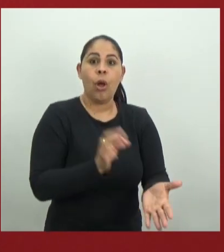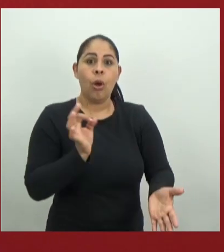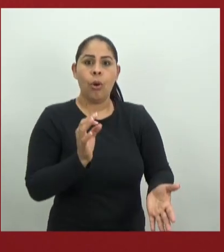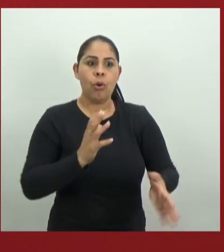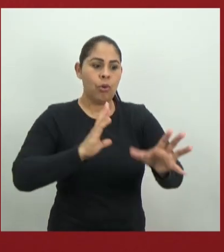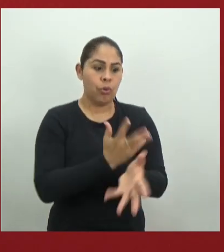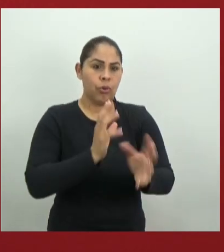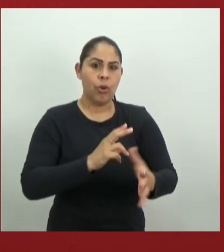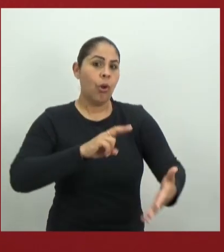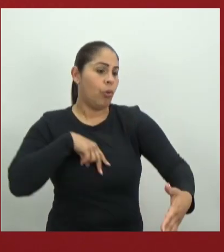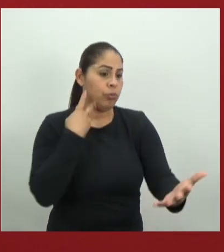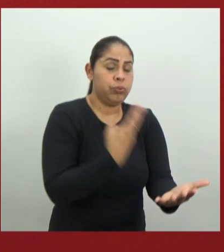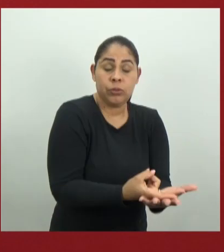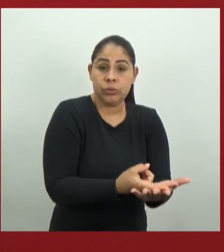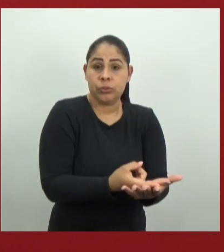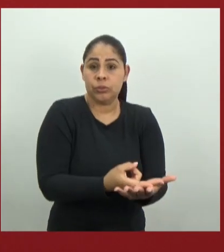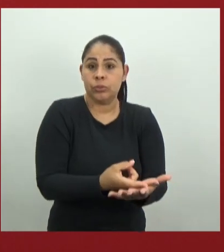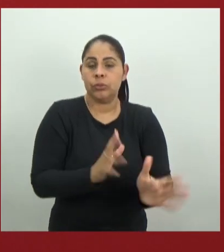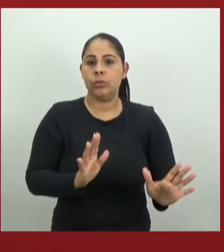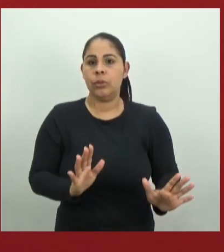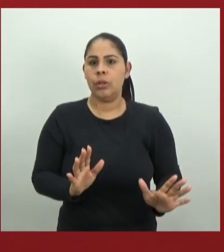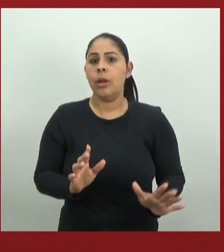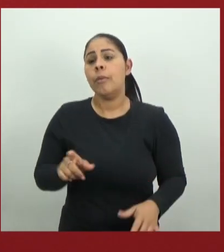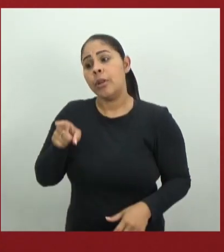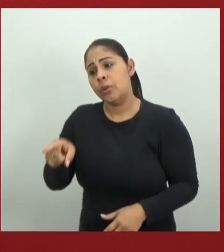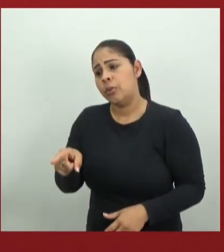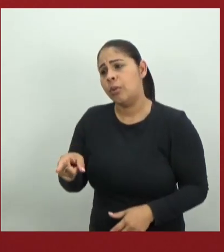ten misericordia de nosotros y ayúdanos.